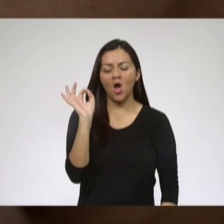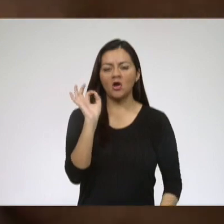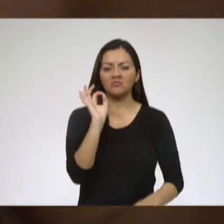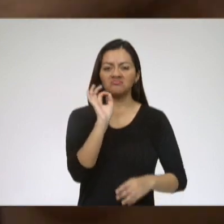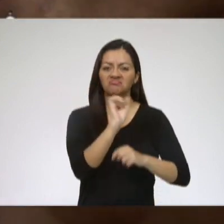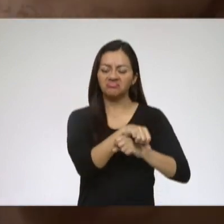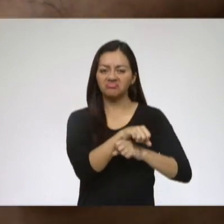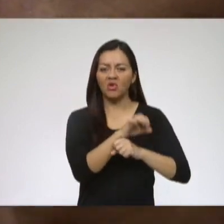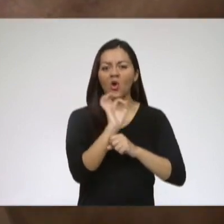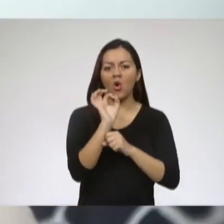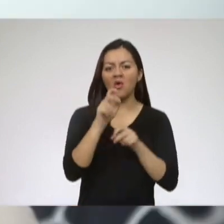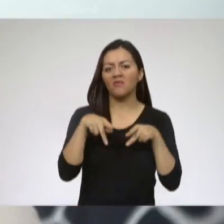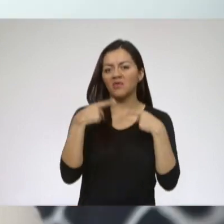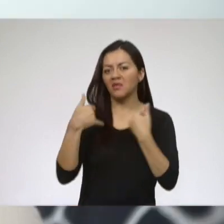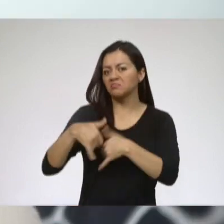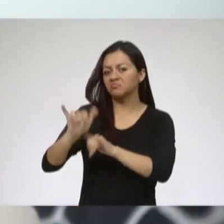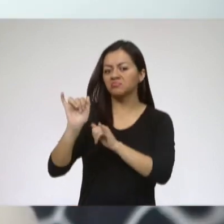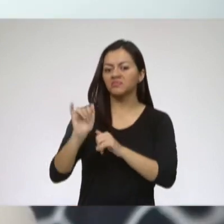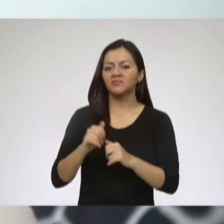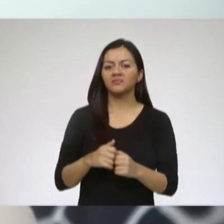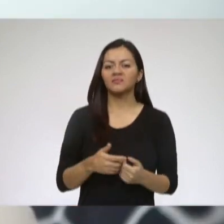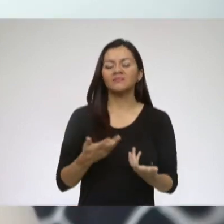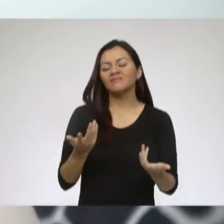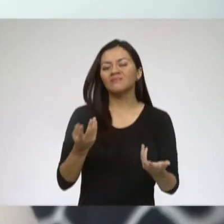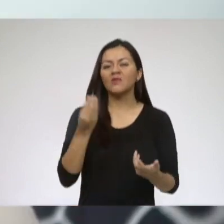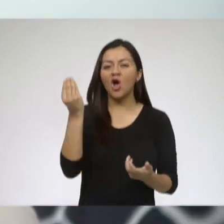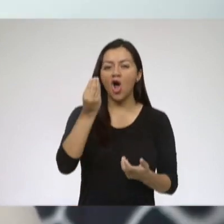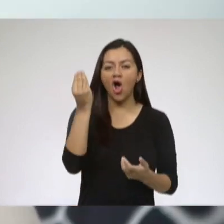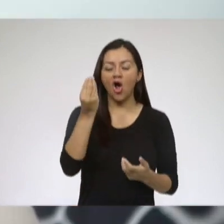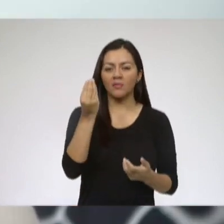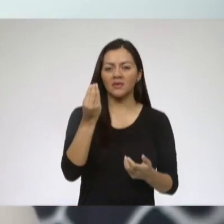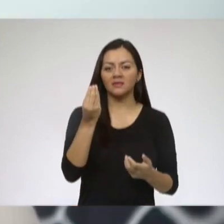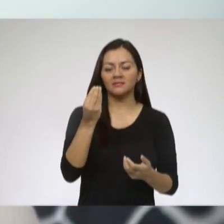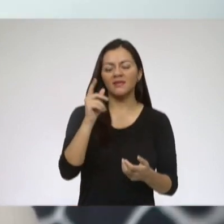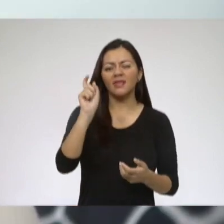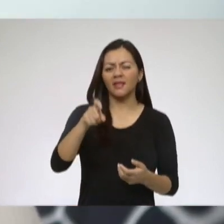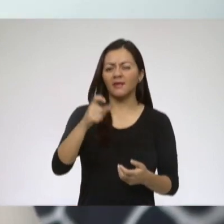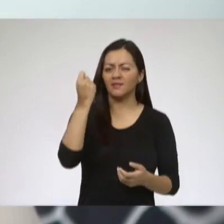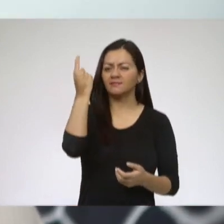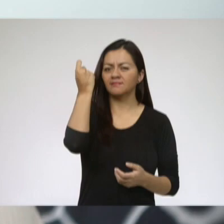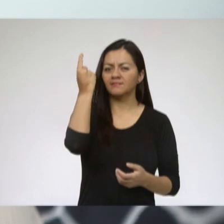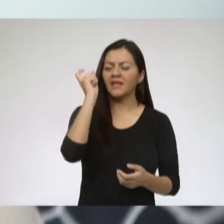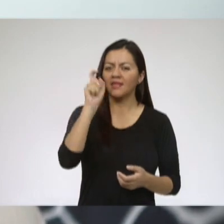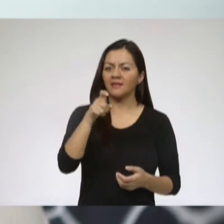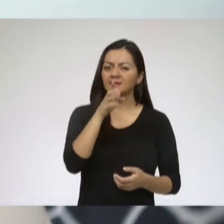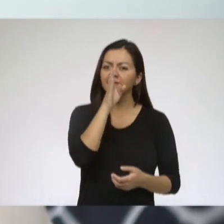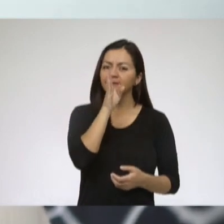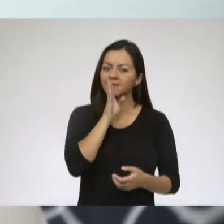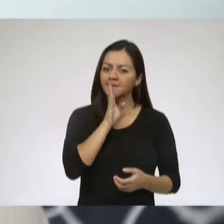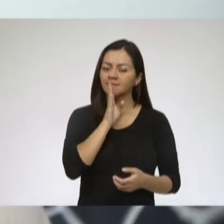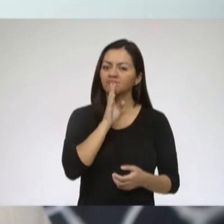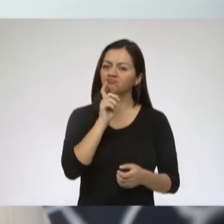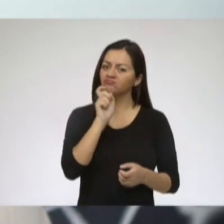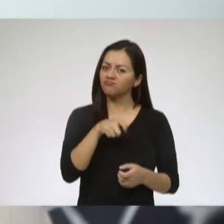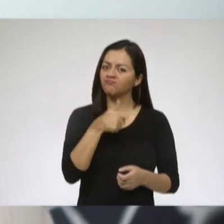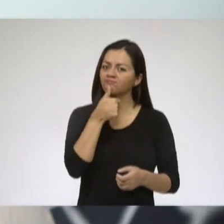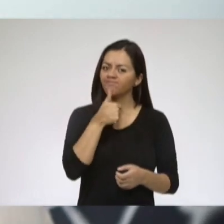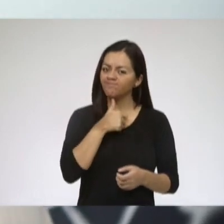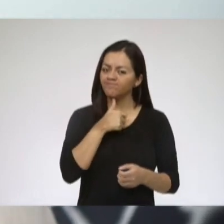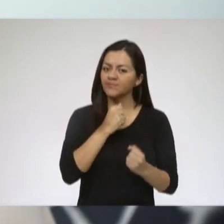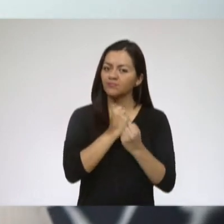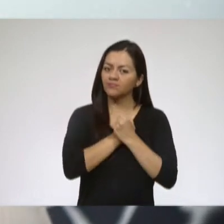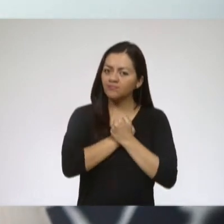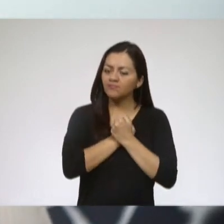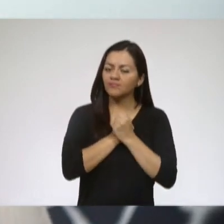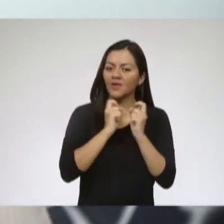hacer tu vida desde lo que haces. Estamos hablando de que a un joven hay que entenderlo, hay que tolerarlo, hay que tenerle paciencia, hay que darle mucho